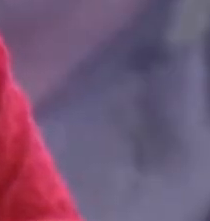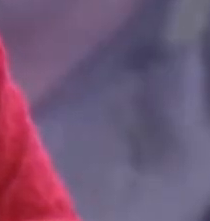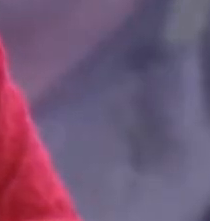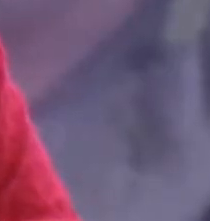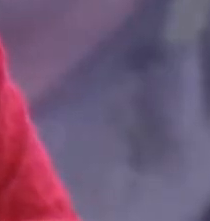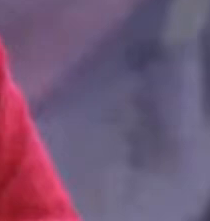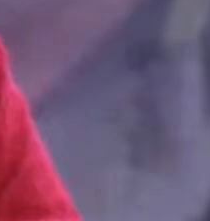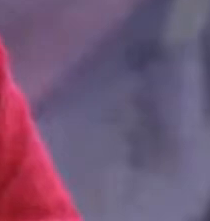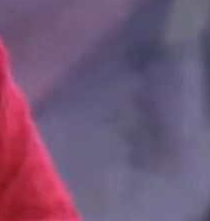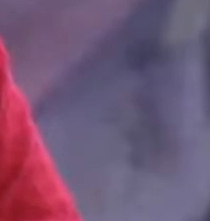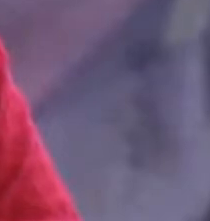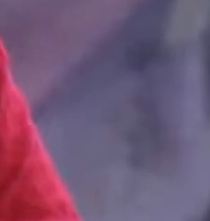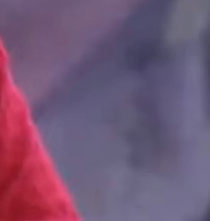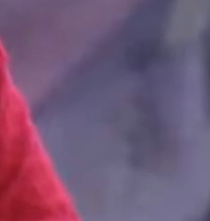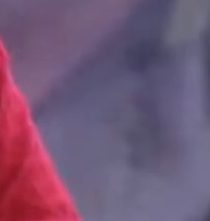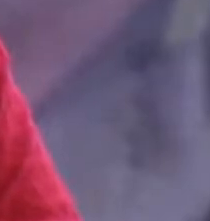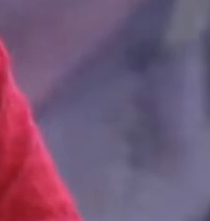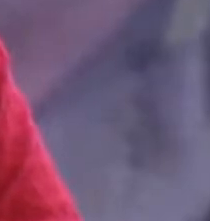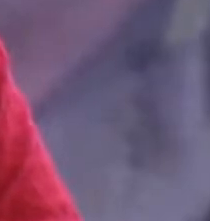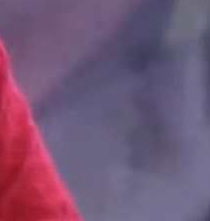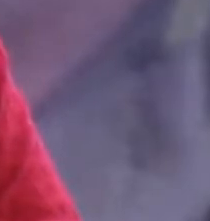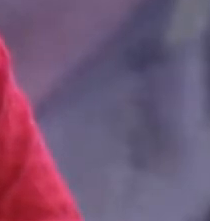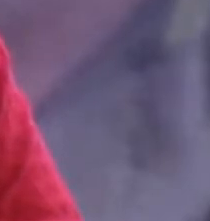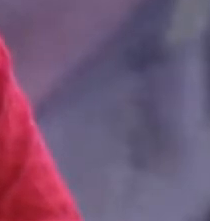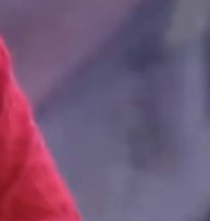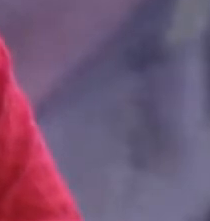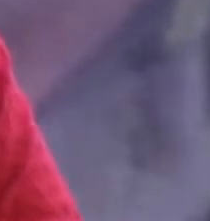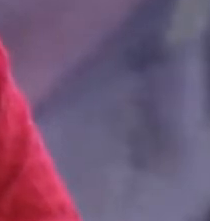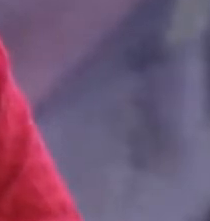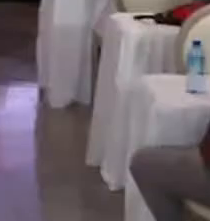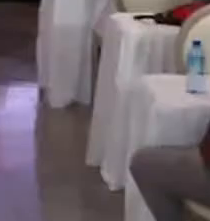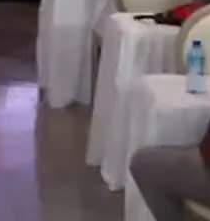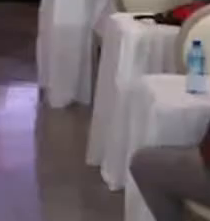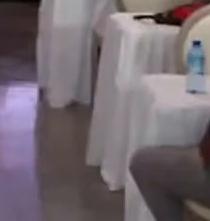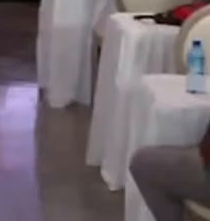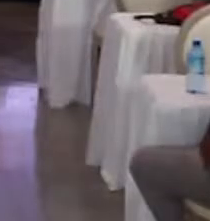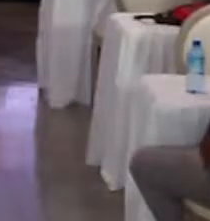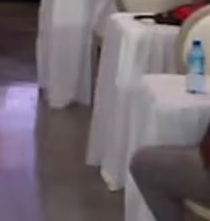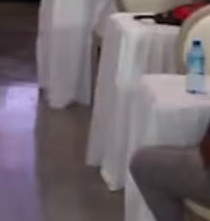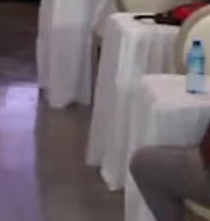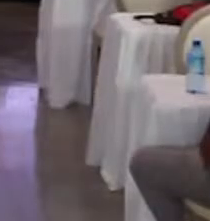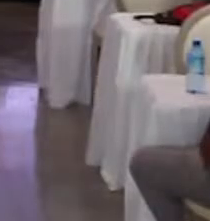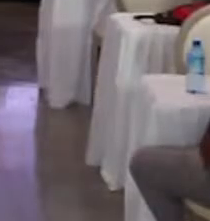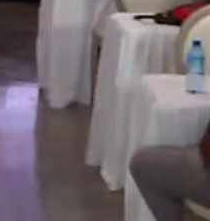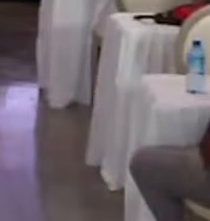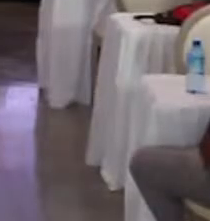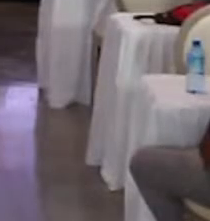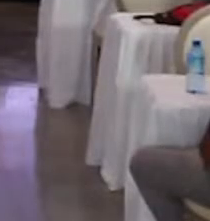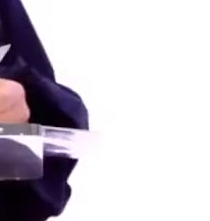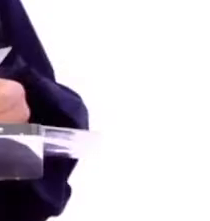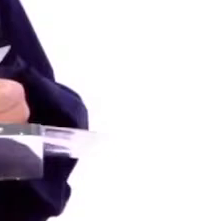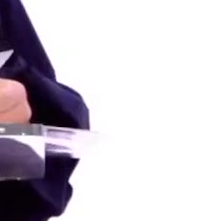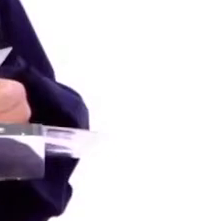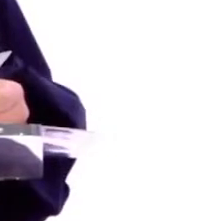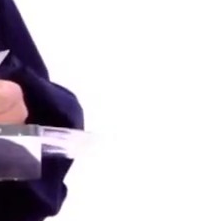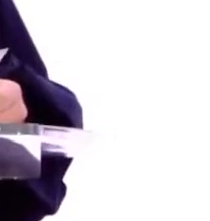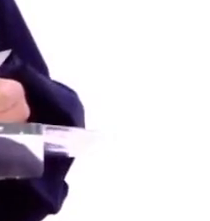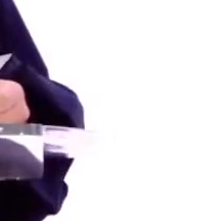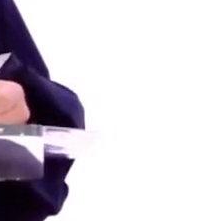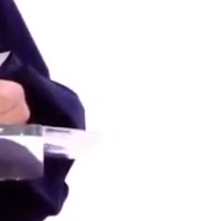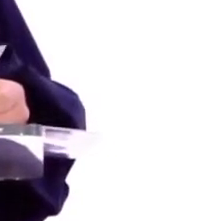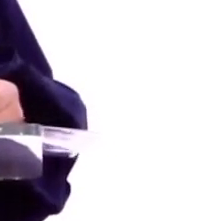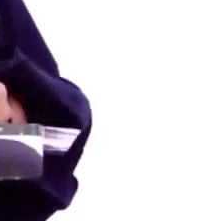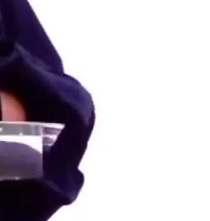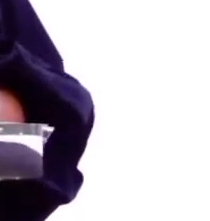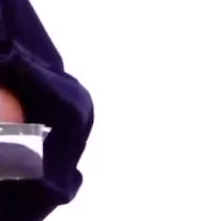República Dominicana y a la Universidad del Caribe. Resaltamos la presencia del honorable ministro